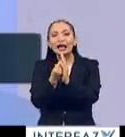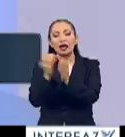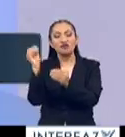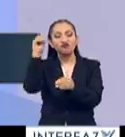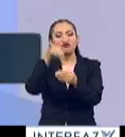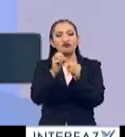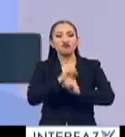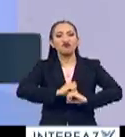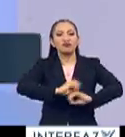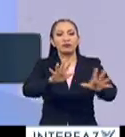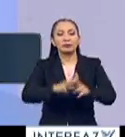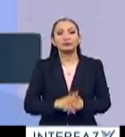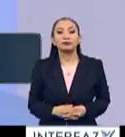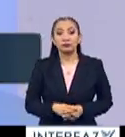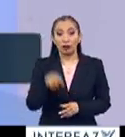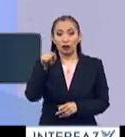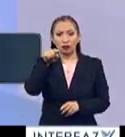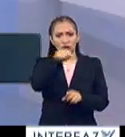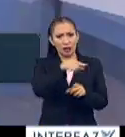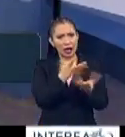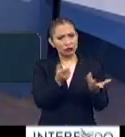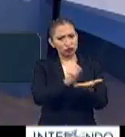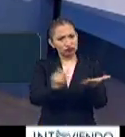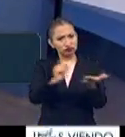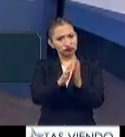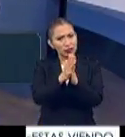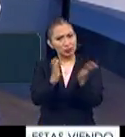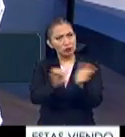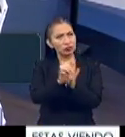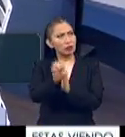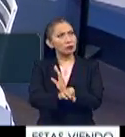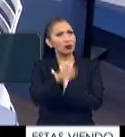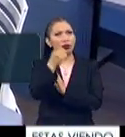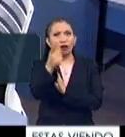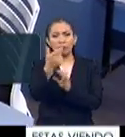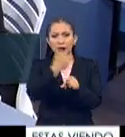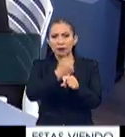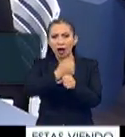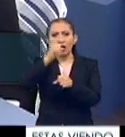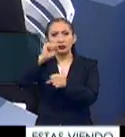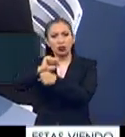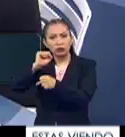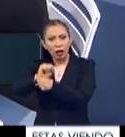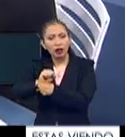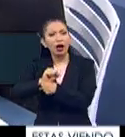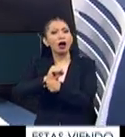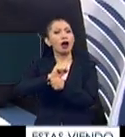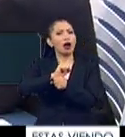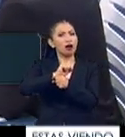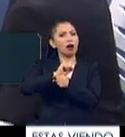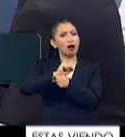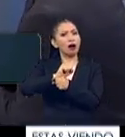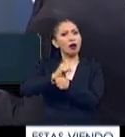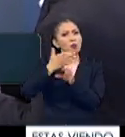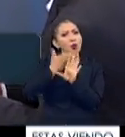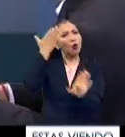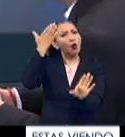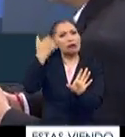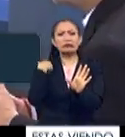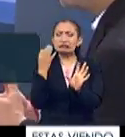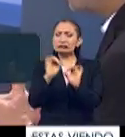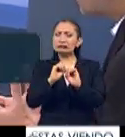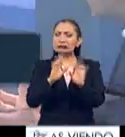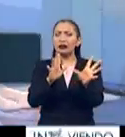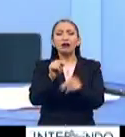pongo. Usted ha escrito varios libros, entre ellos, como ya decía, para primaria, secundaria, sí, muy, con mucha pedagogía al